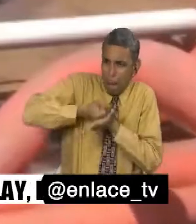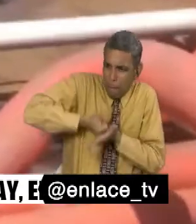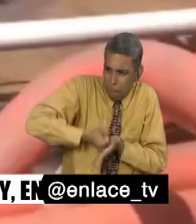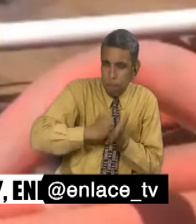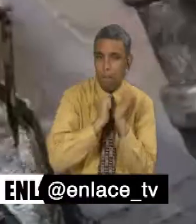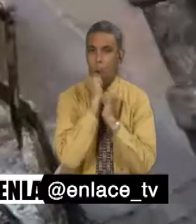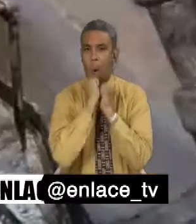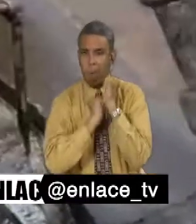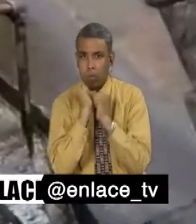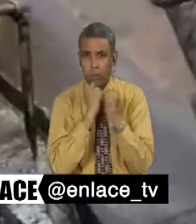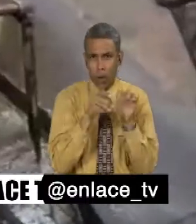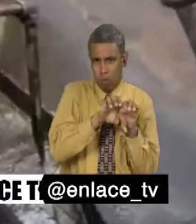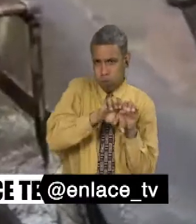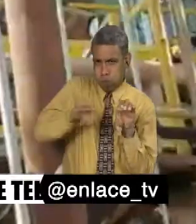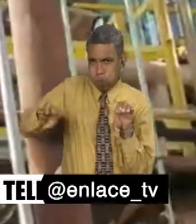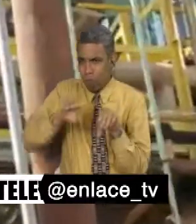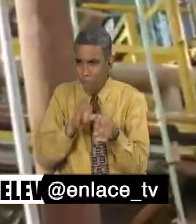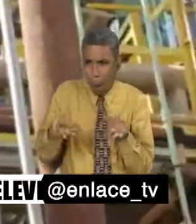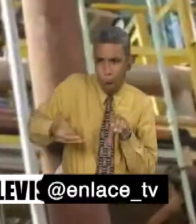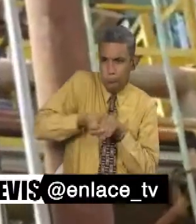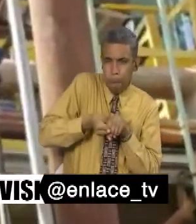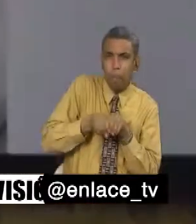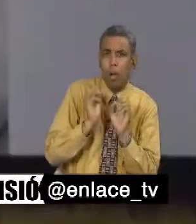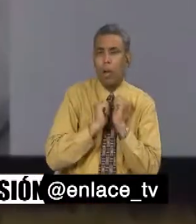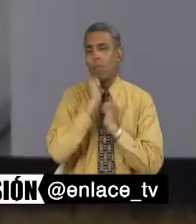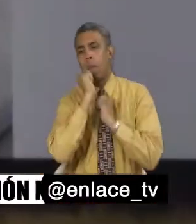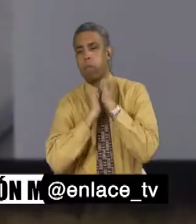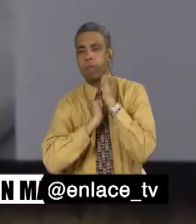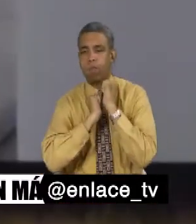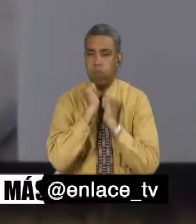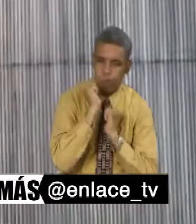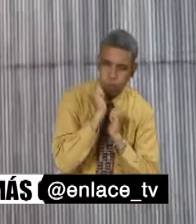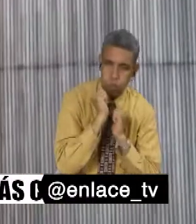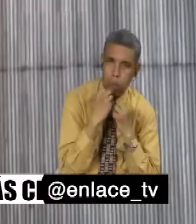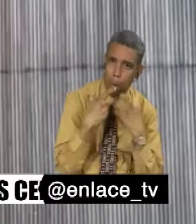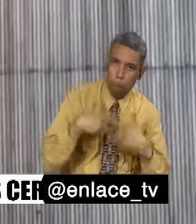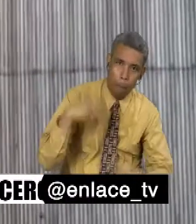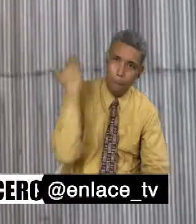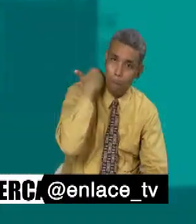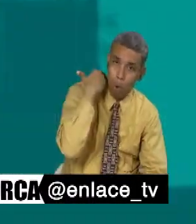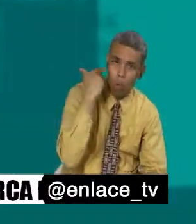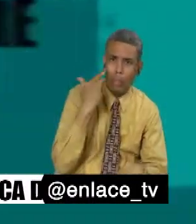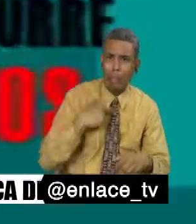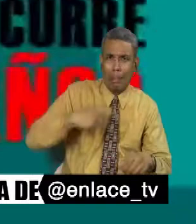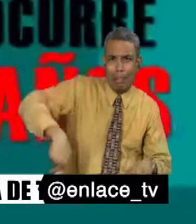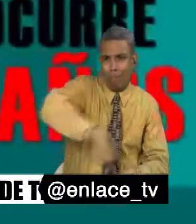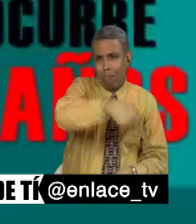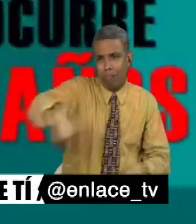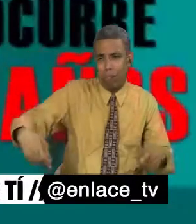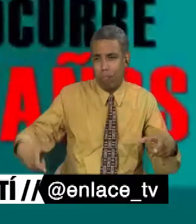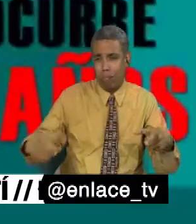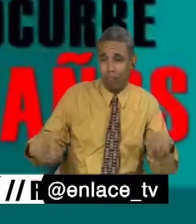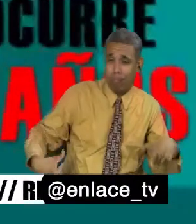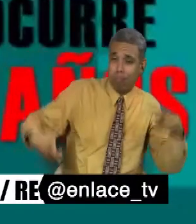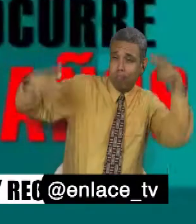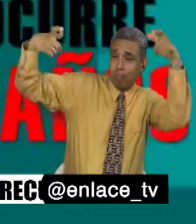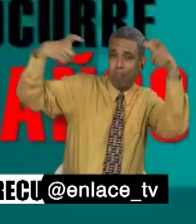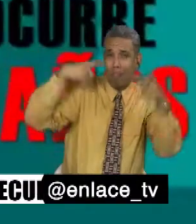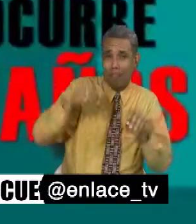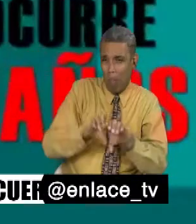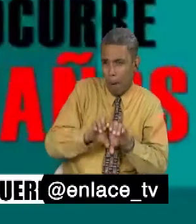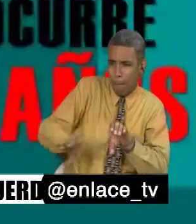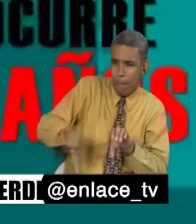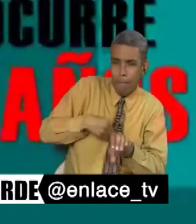se tapen, los equipos se dañen, las plantas se paren, los tanques se rompan o colapsen. El daño que antes las cargas de crudo causaban en 30 años, hoy